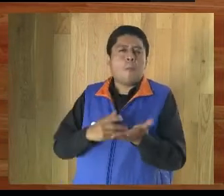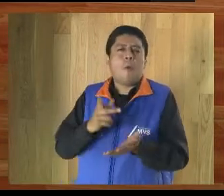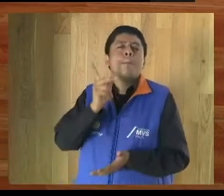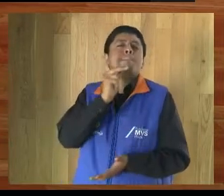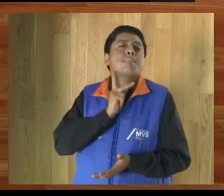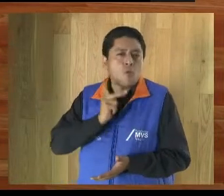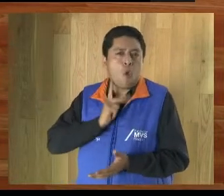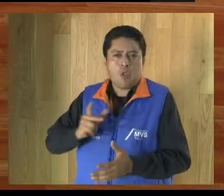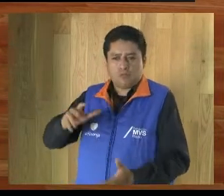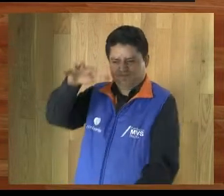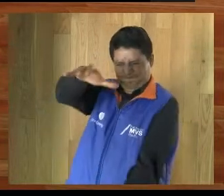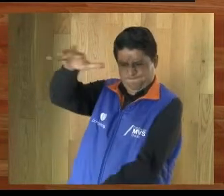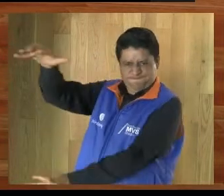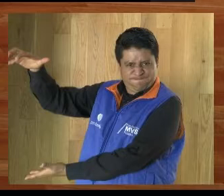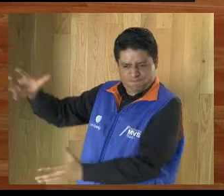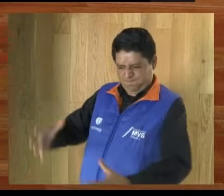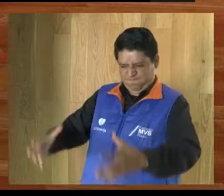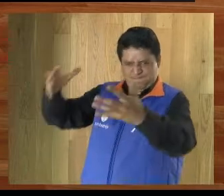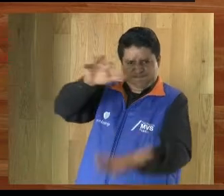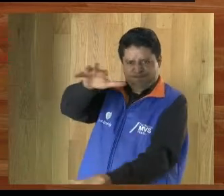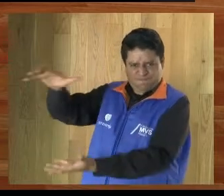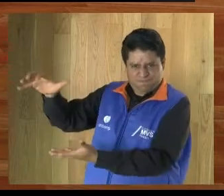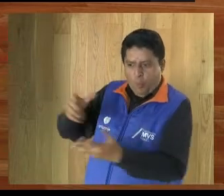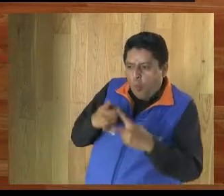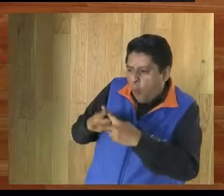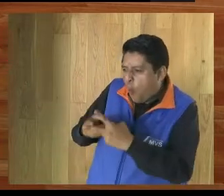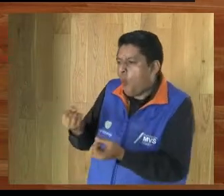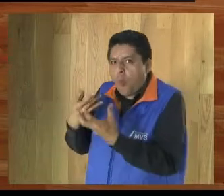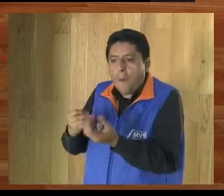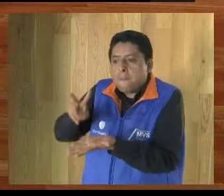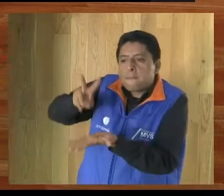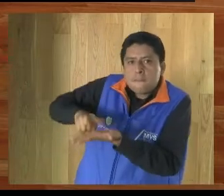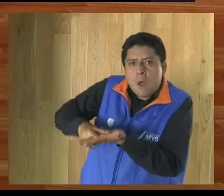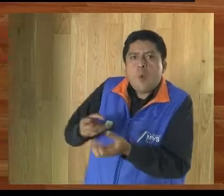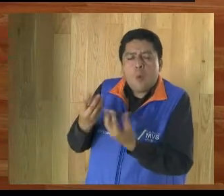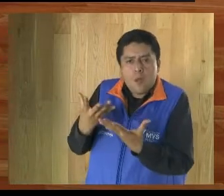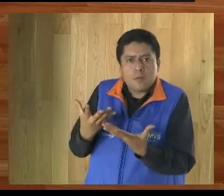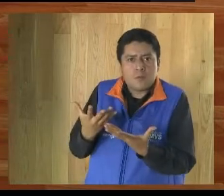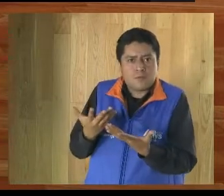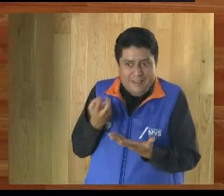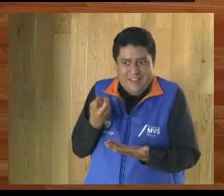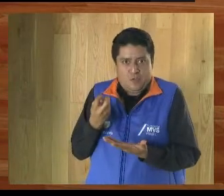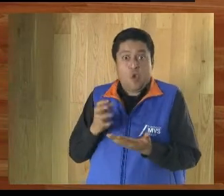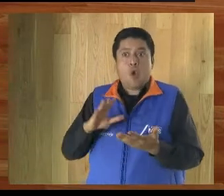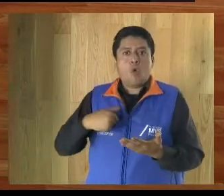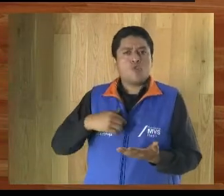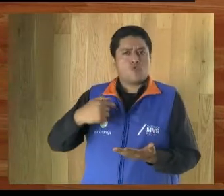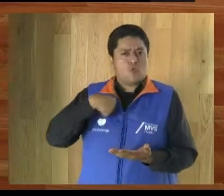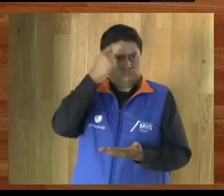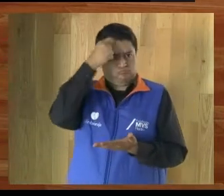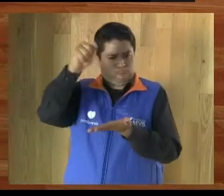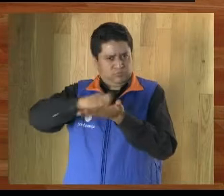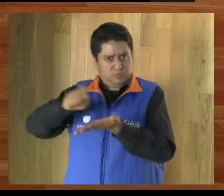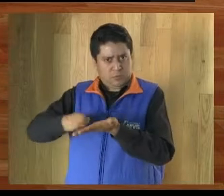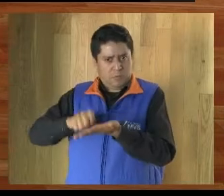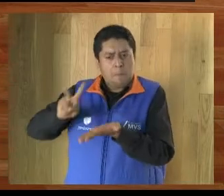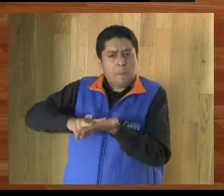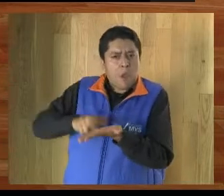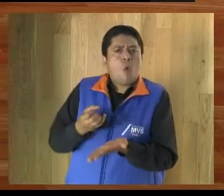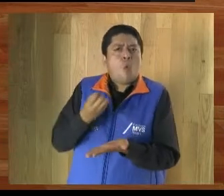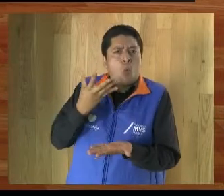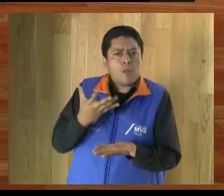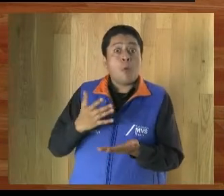por ejemplo, ¿no? Es más difícil medir cuánto vale mis derechos de autor, o cuánto vale mi conocimiento, cuánto vale mi